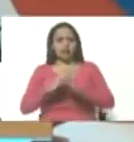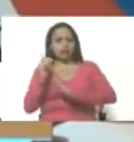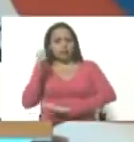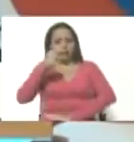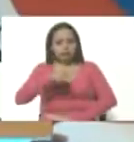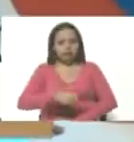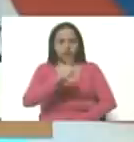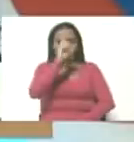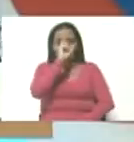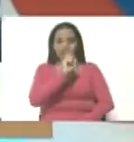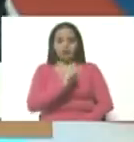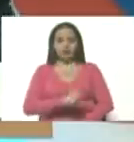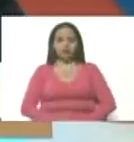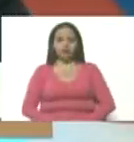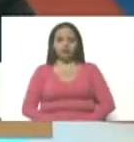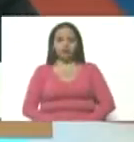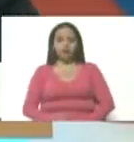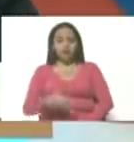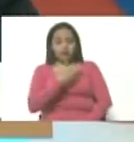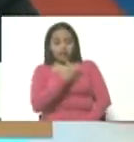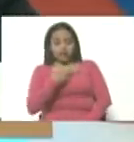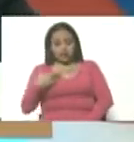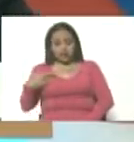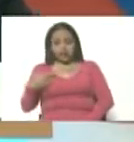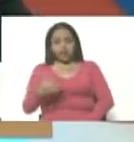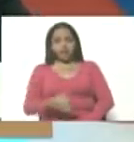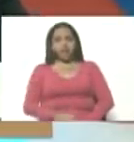años, y que pretenden